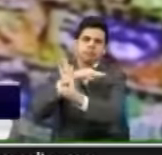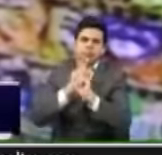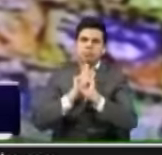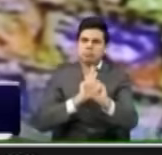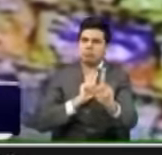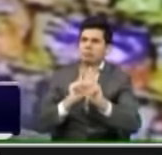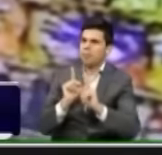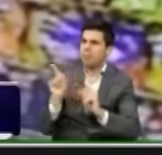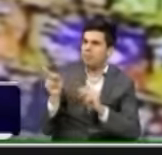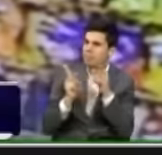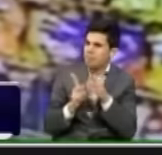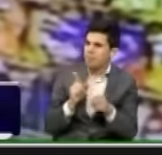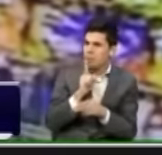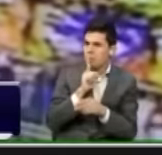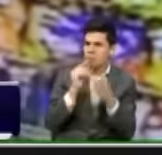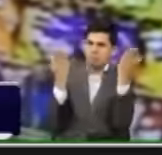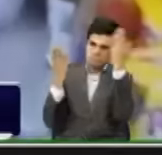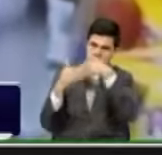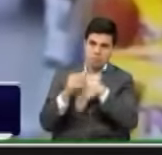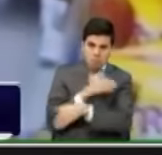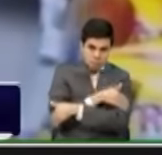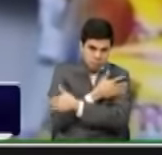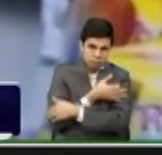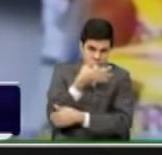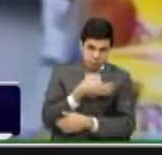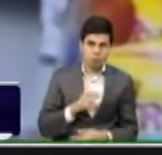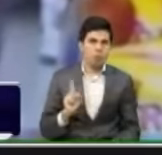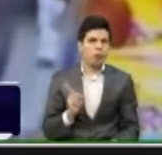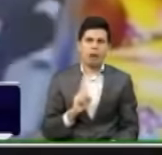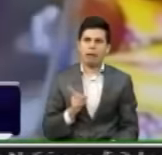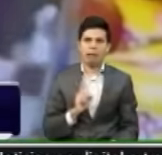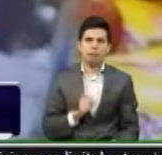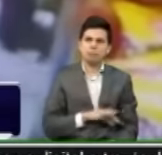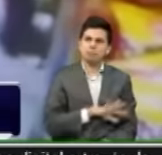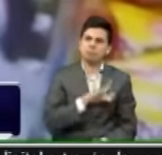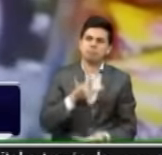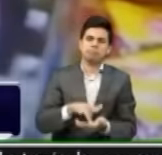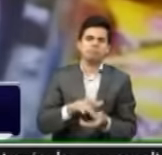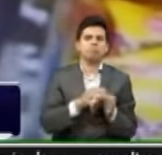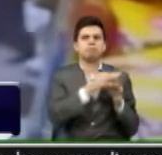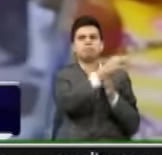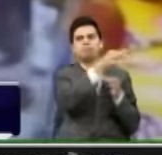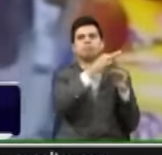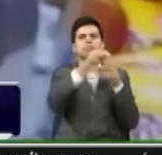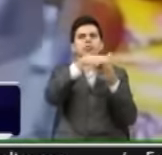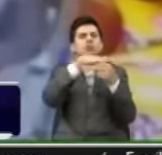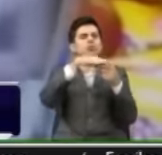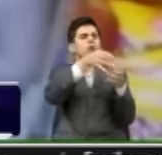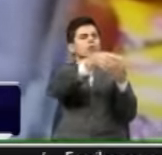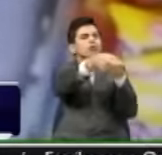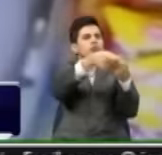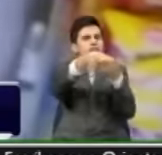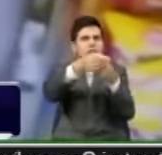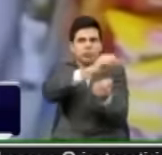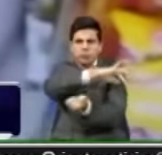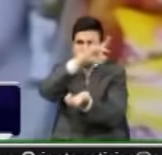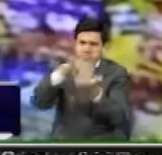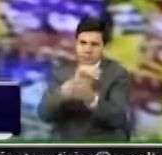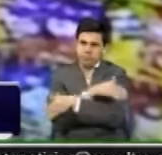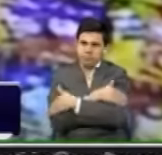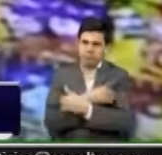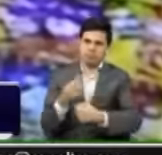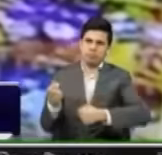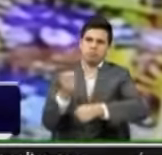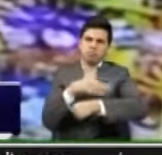esta banda de personas que no son de Pamplona, sino que al parecer provienen de ciudades cercanas a delinquir a la ciudad